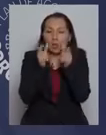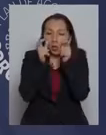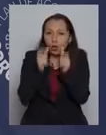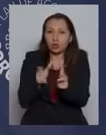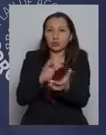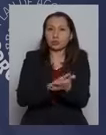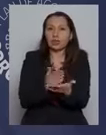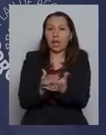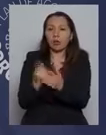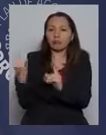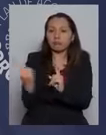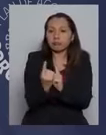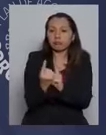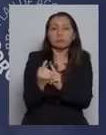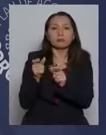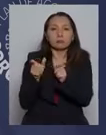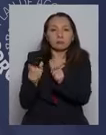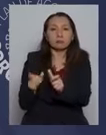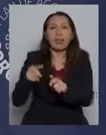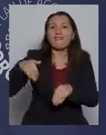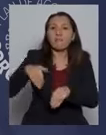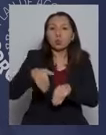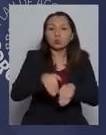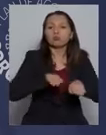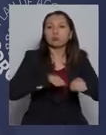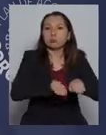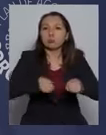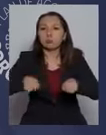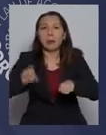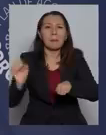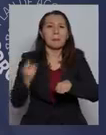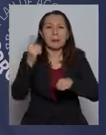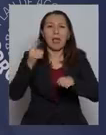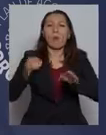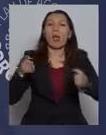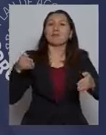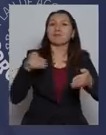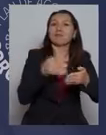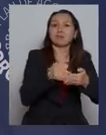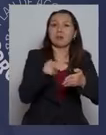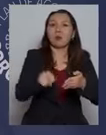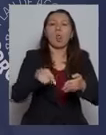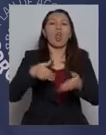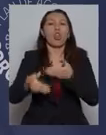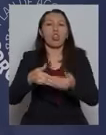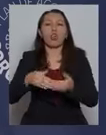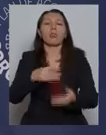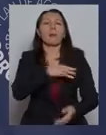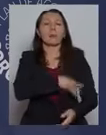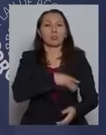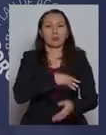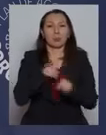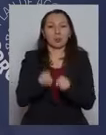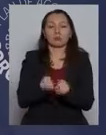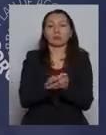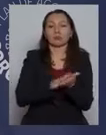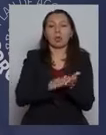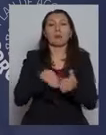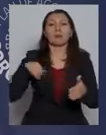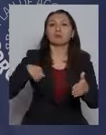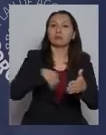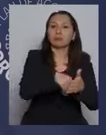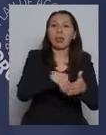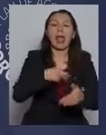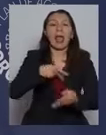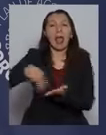controles sanitarios en los terminales de buses, de los principales terminales de buses de la región metropolitana, como son los terminales